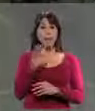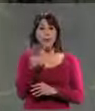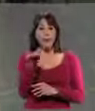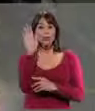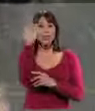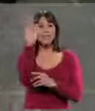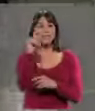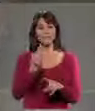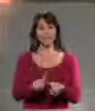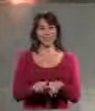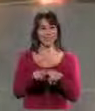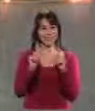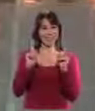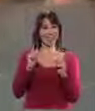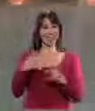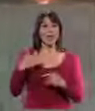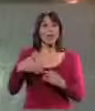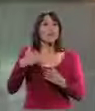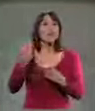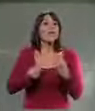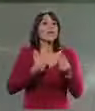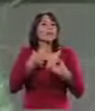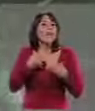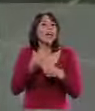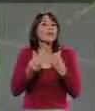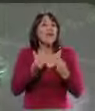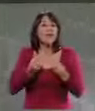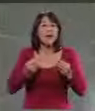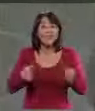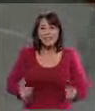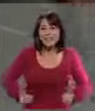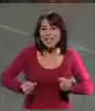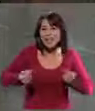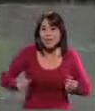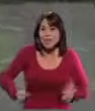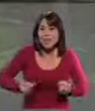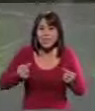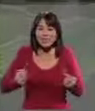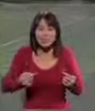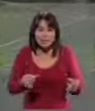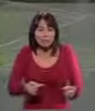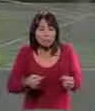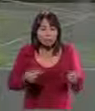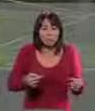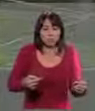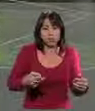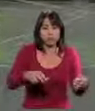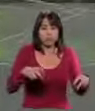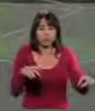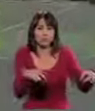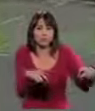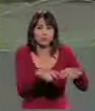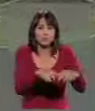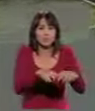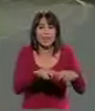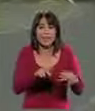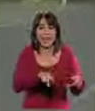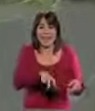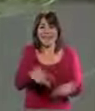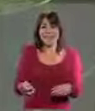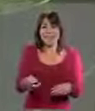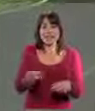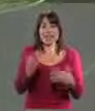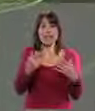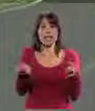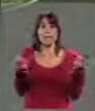El baloncesto es llevado a un nivel diferente cada vez que la bola viaja en silla de ruedas. El choque del metal, las bruscas caídas y los milagros